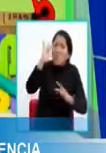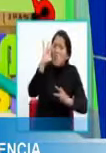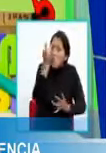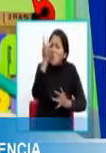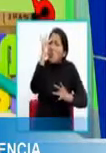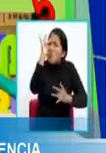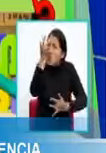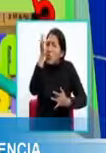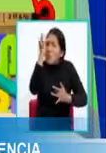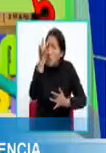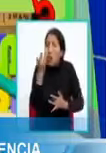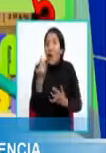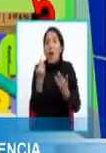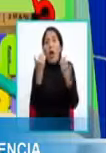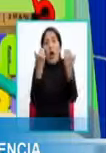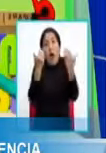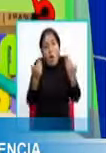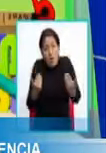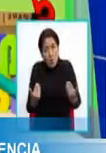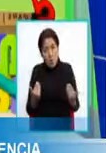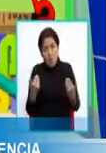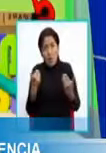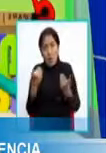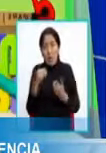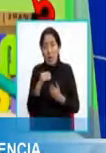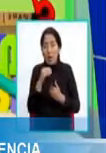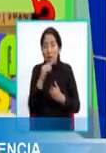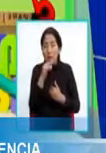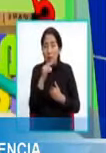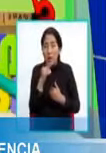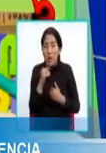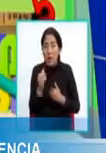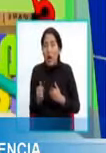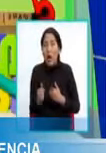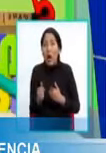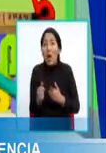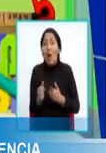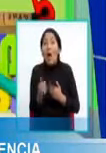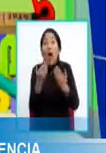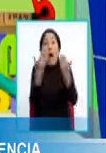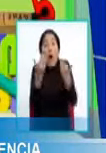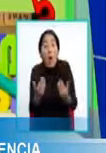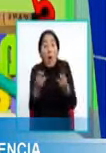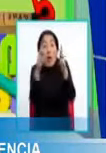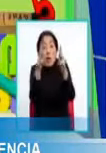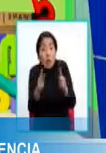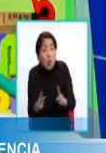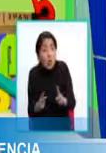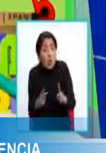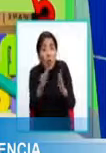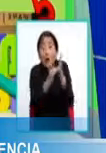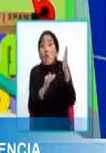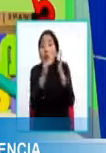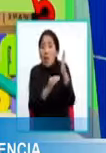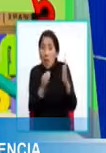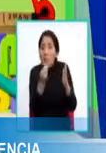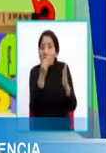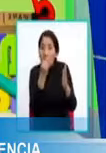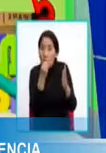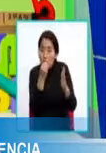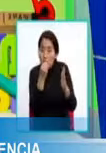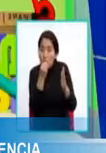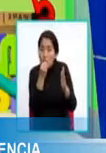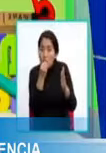podríamos tener en la ciudad. Entonces hay que pensar que si no nos movemos rápido, si las